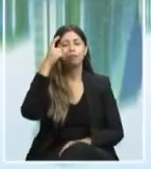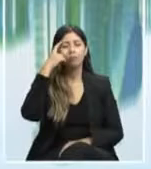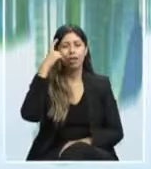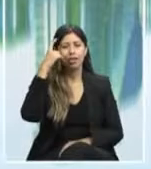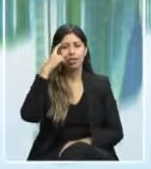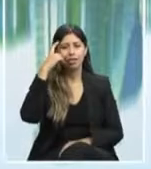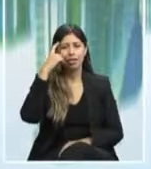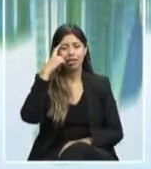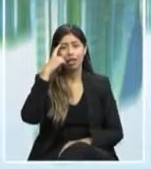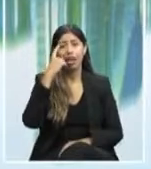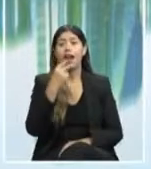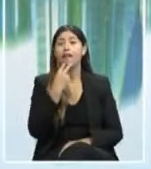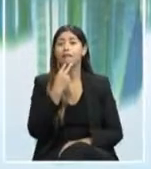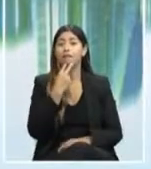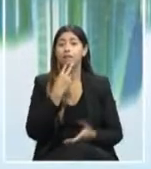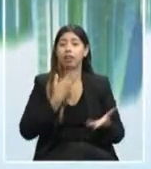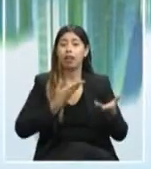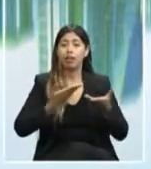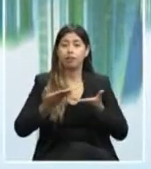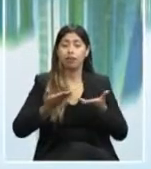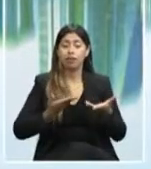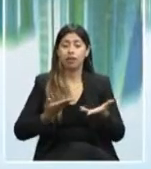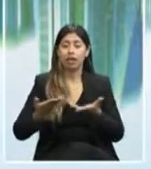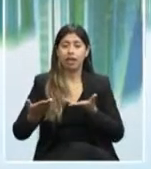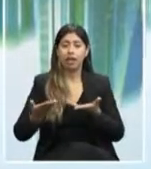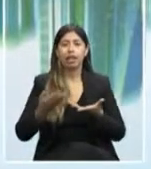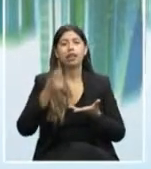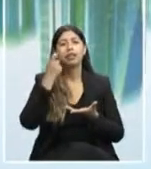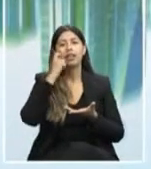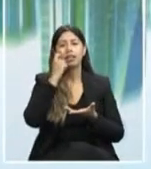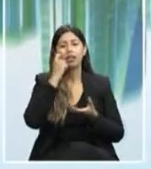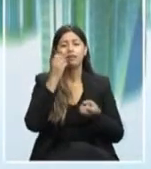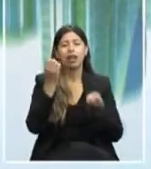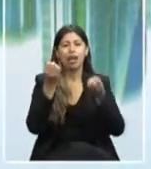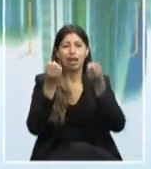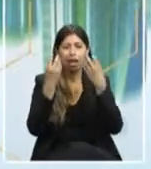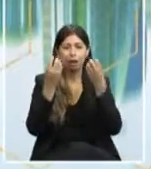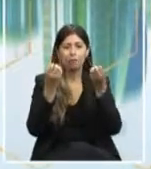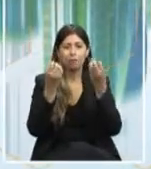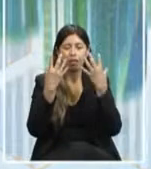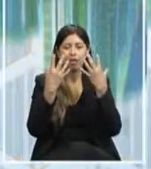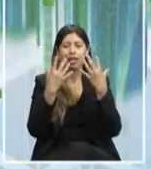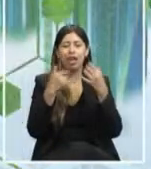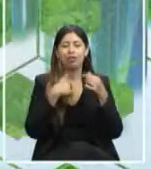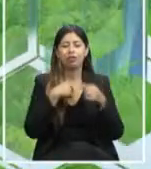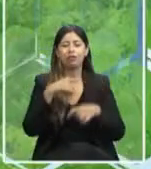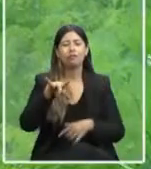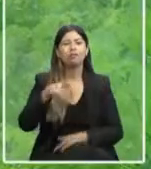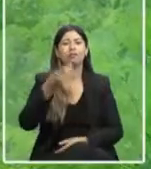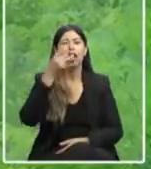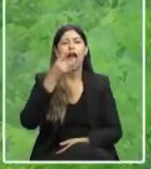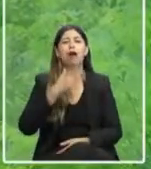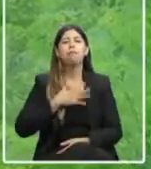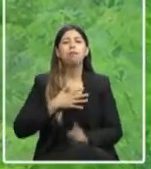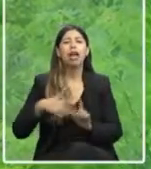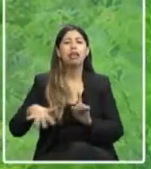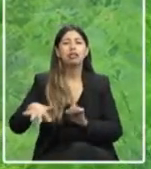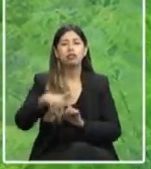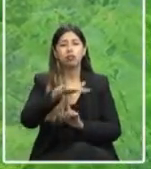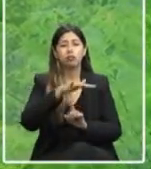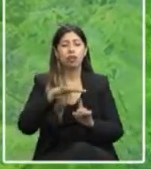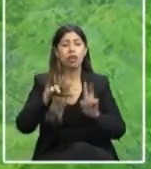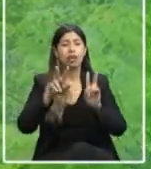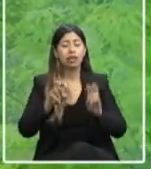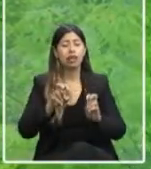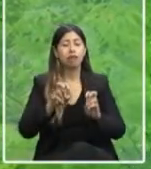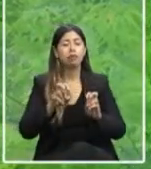que convivir significa también aprender a analizar cuál es mi situación en términos de